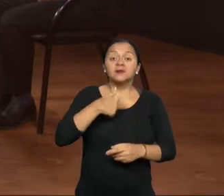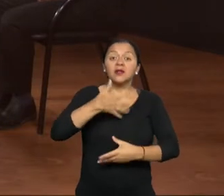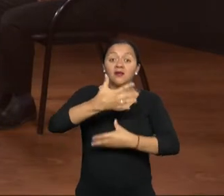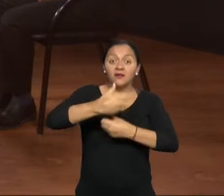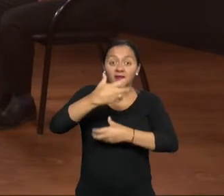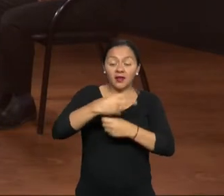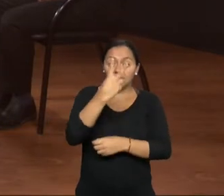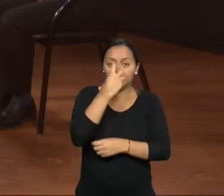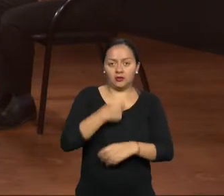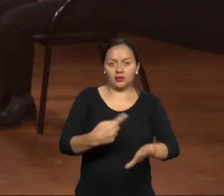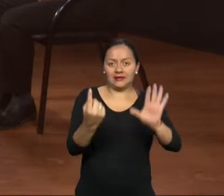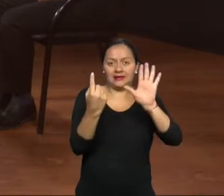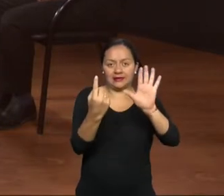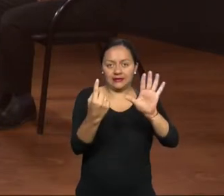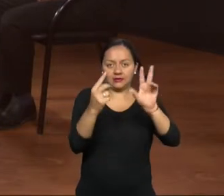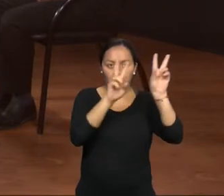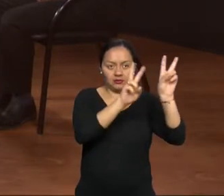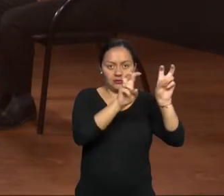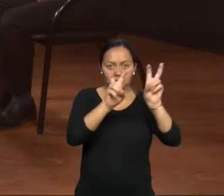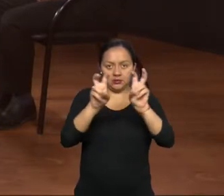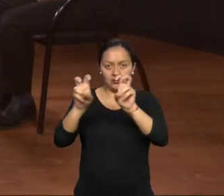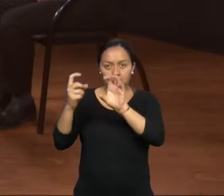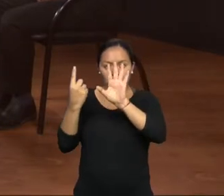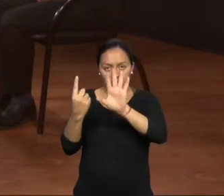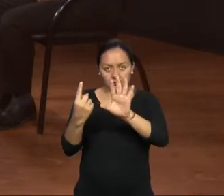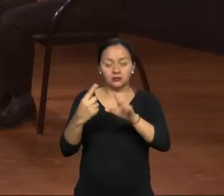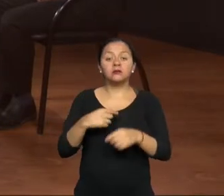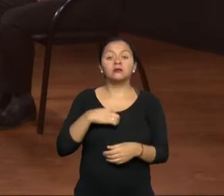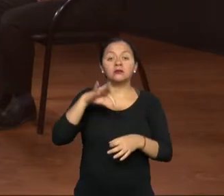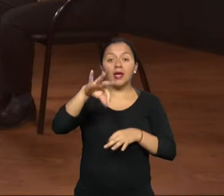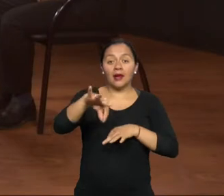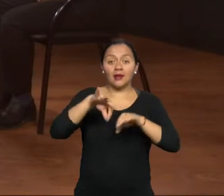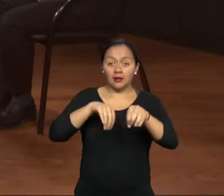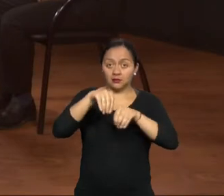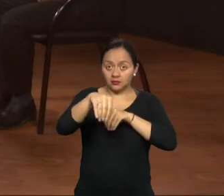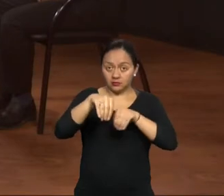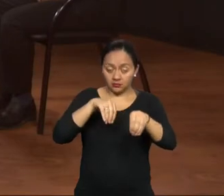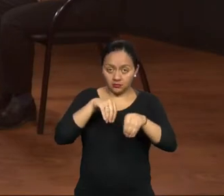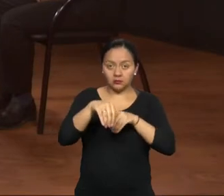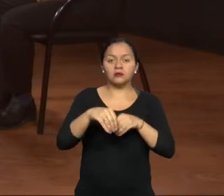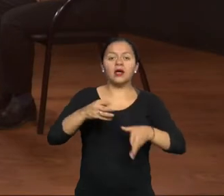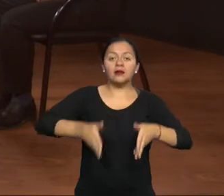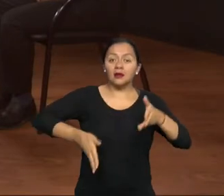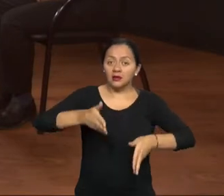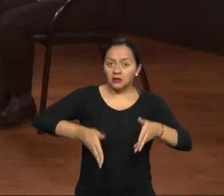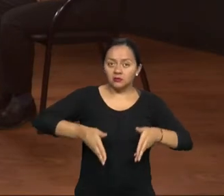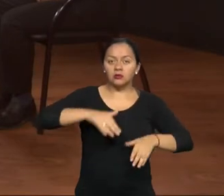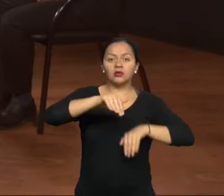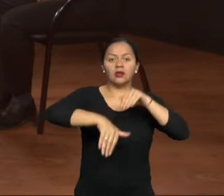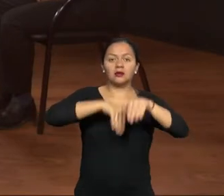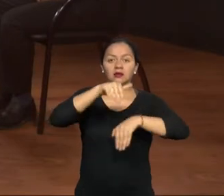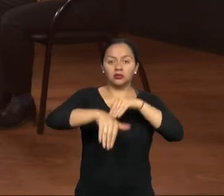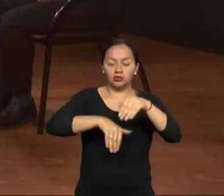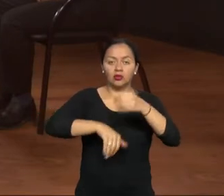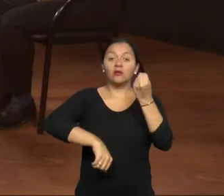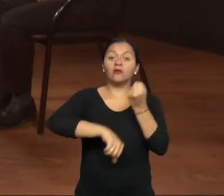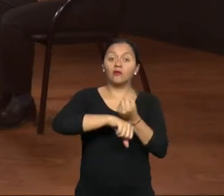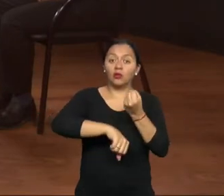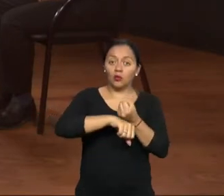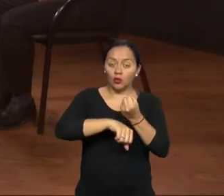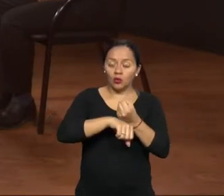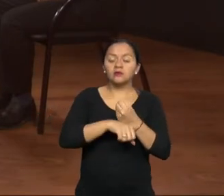tenemos seis disciplinas deportivas, entre ellas el ajedrez, atletismo, natación, fútbol, golfo y el ciclismo.